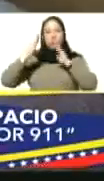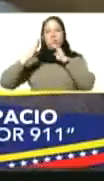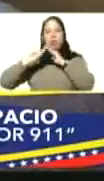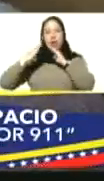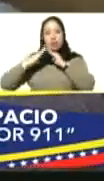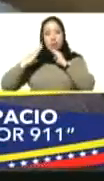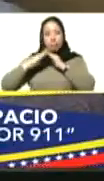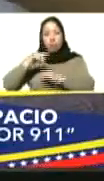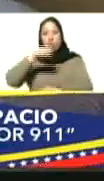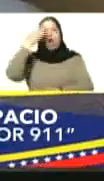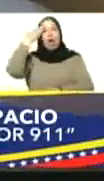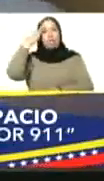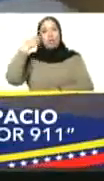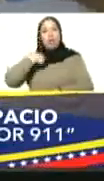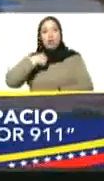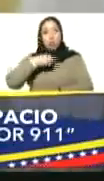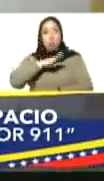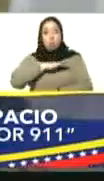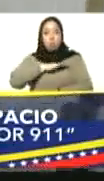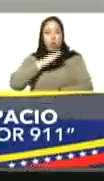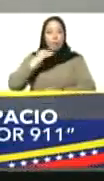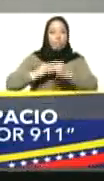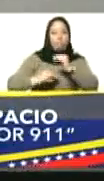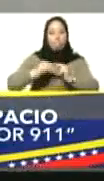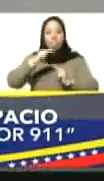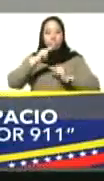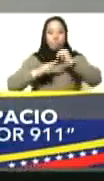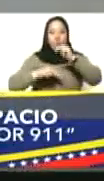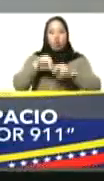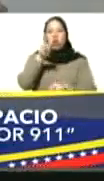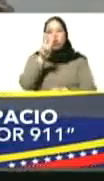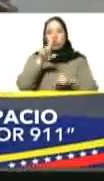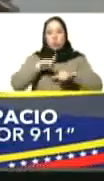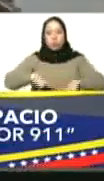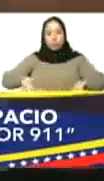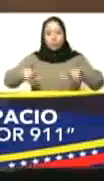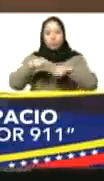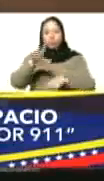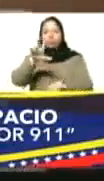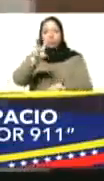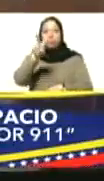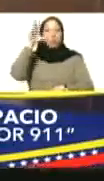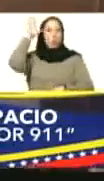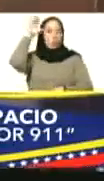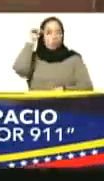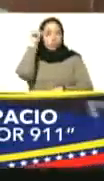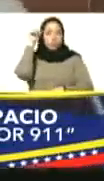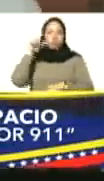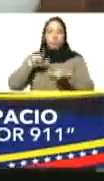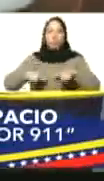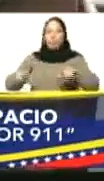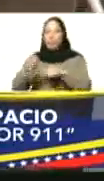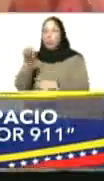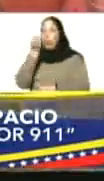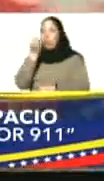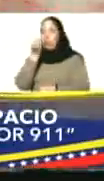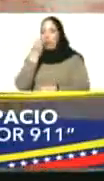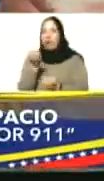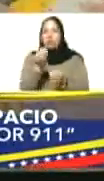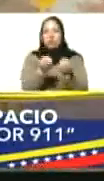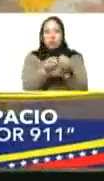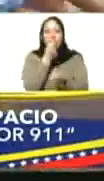viviendas de tres habitaciones, dos baños, sala, cocina, comedor, áreas verdes. Le